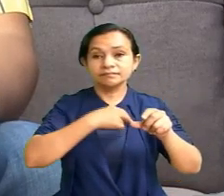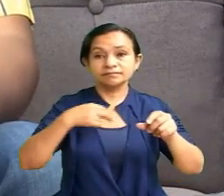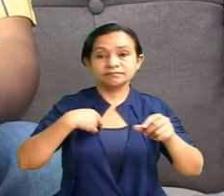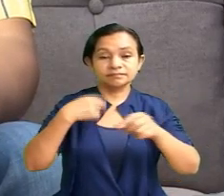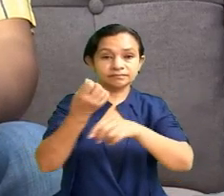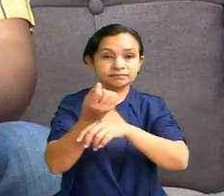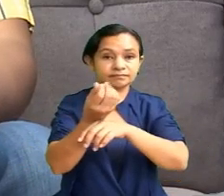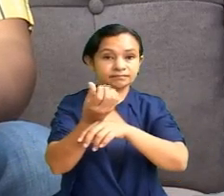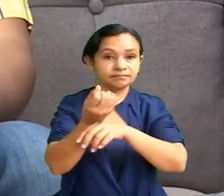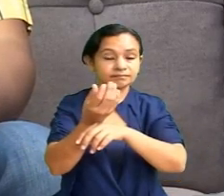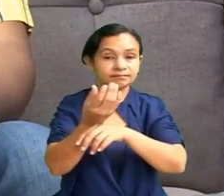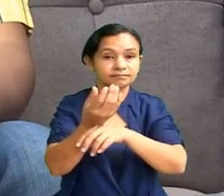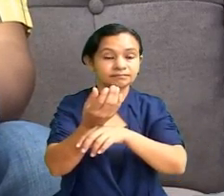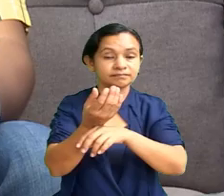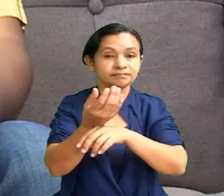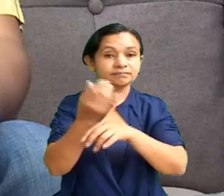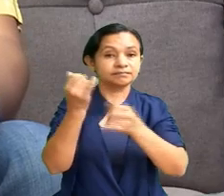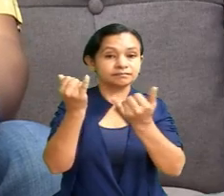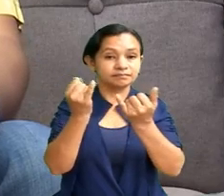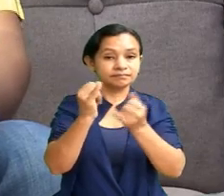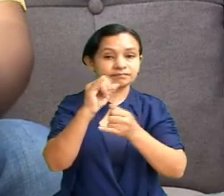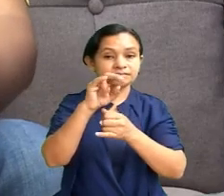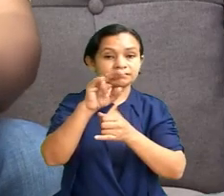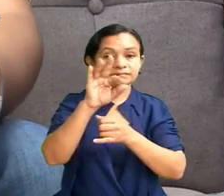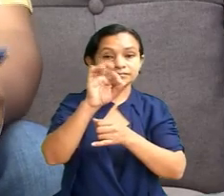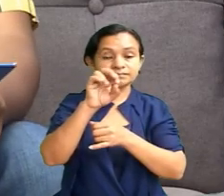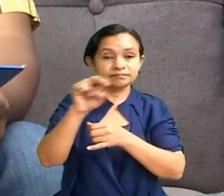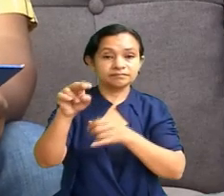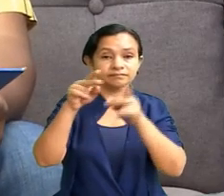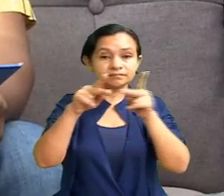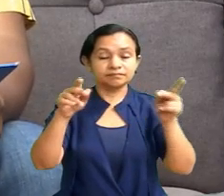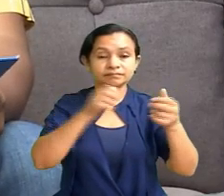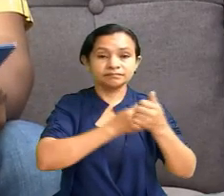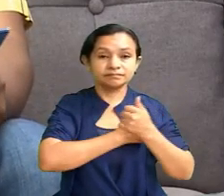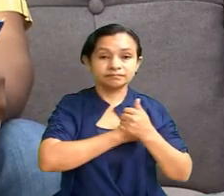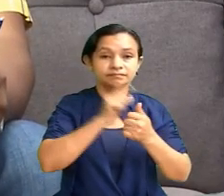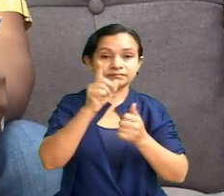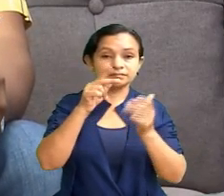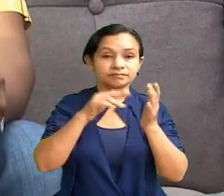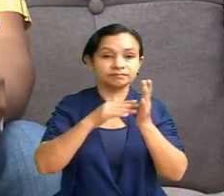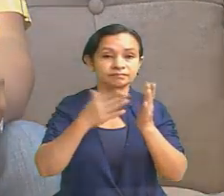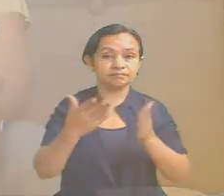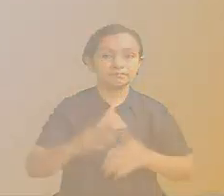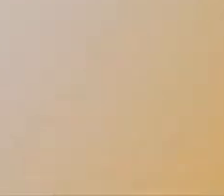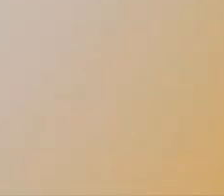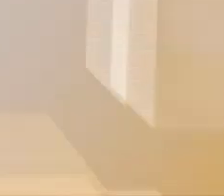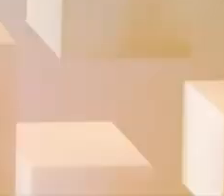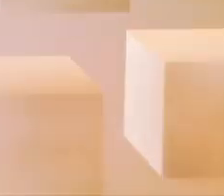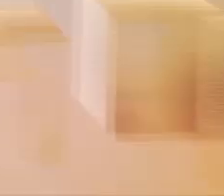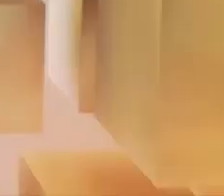las alcaldías del poder ciudadano para el plan verano de amor 2019 ya volvemos